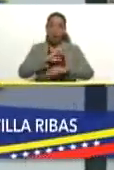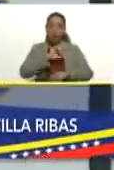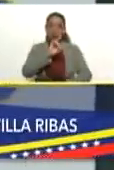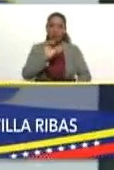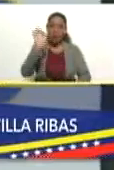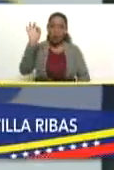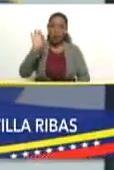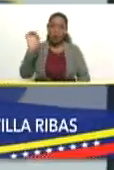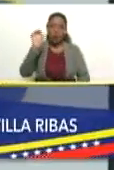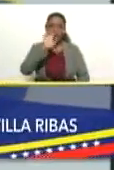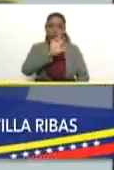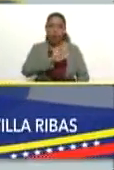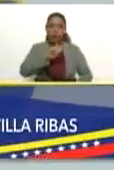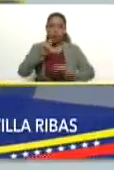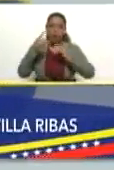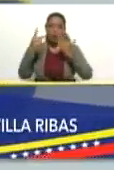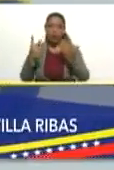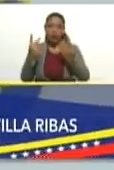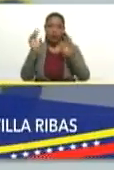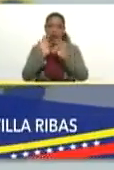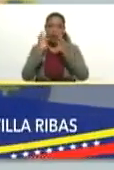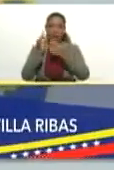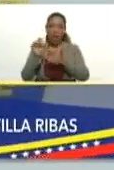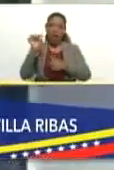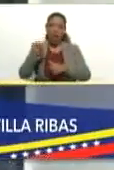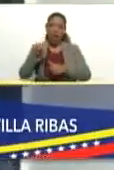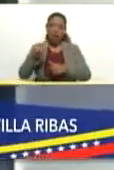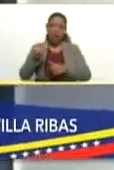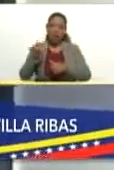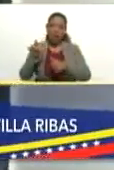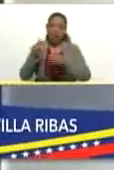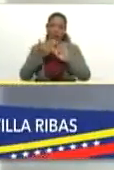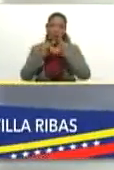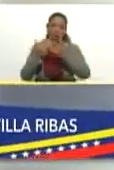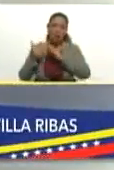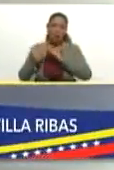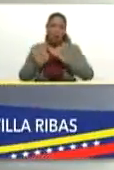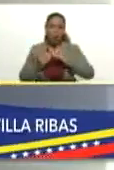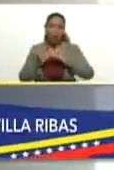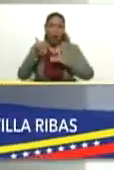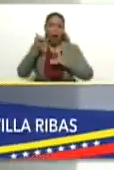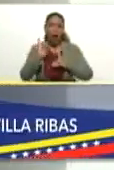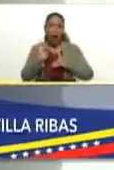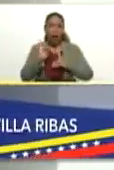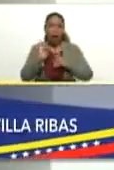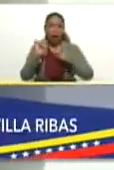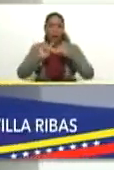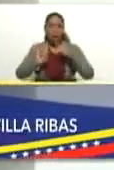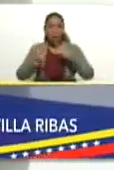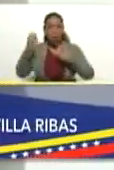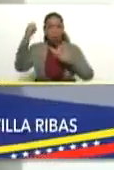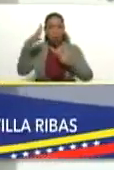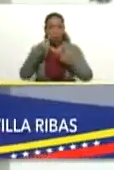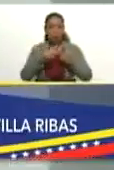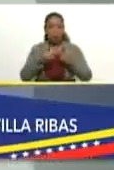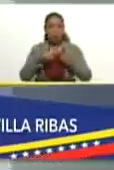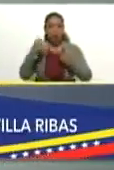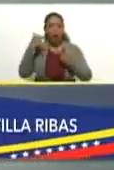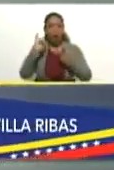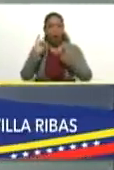100% 37 familias, donde es un urbanismo que cuenta con electrificación,